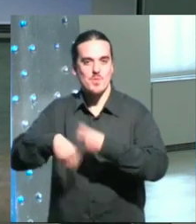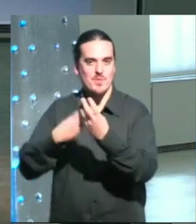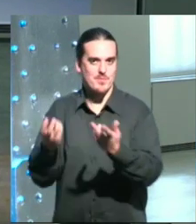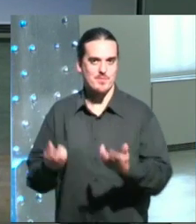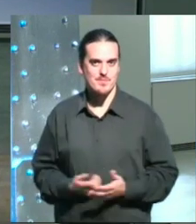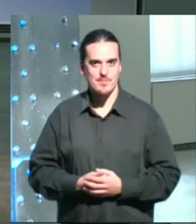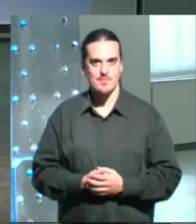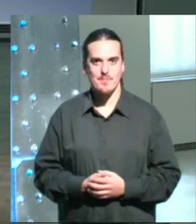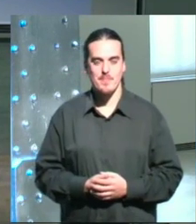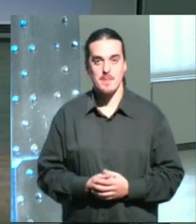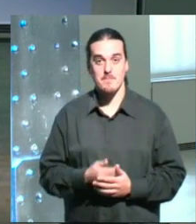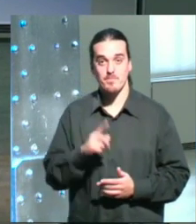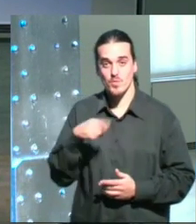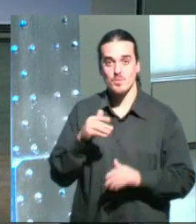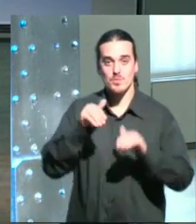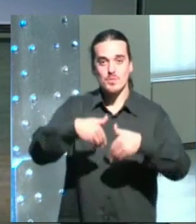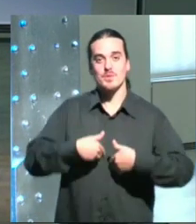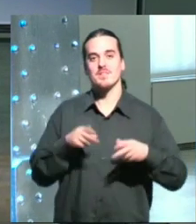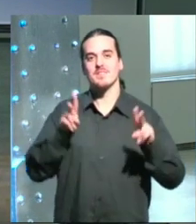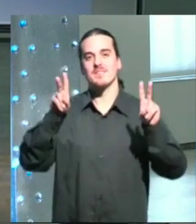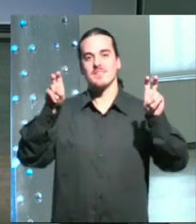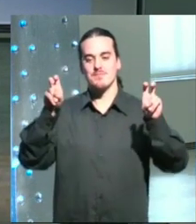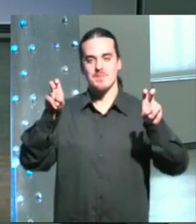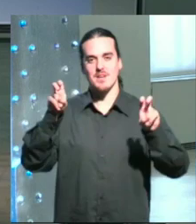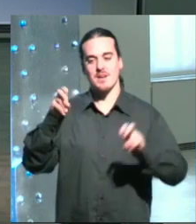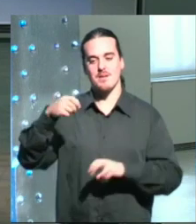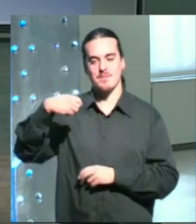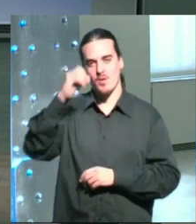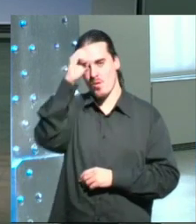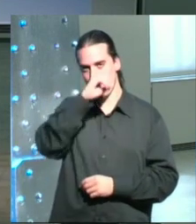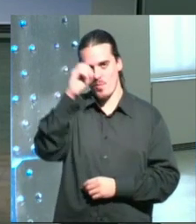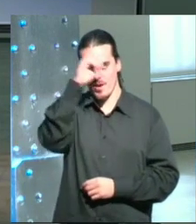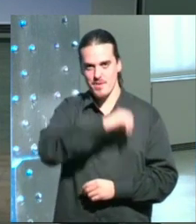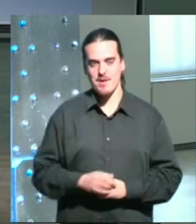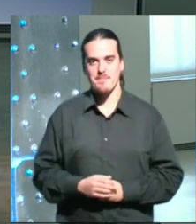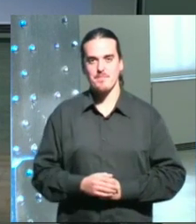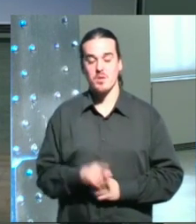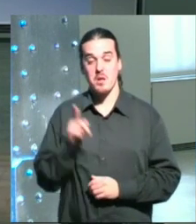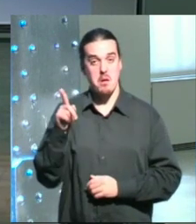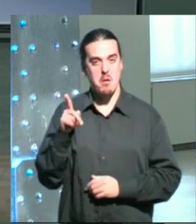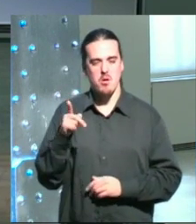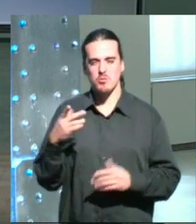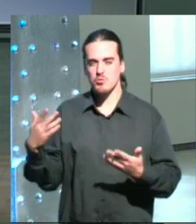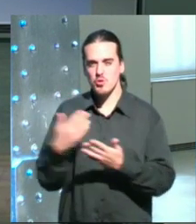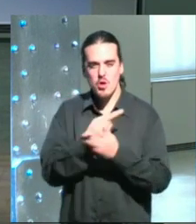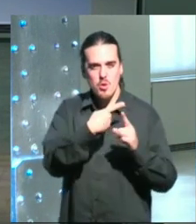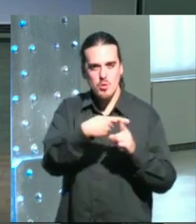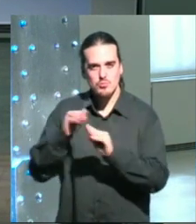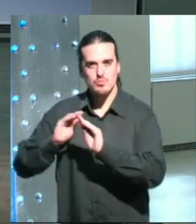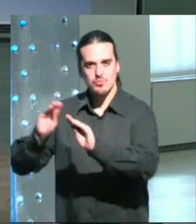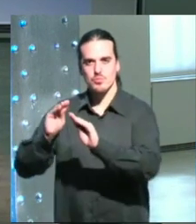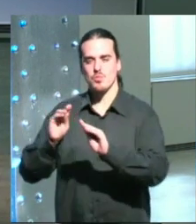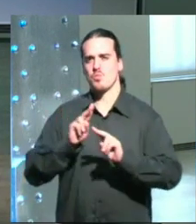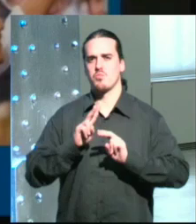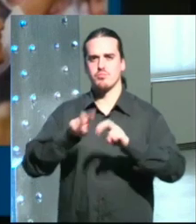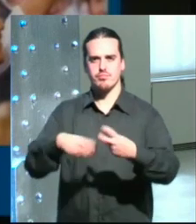Y volviendo al tema de Obama. Desde luego fue innovador en todos los aspectos. Y comentaba anteriormente que el gran valor de